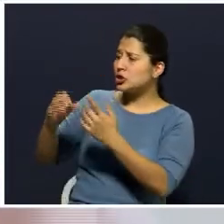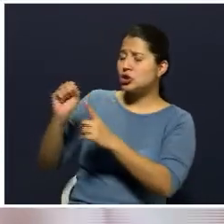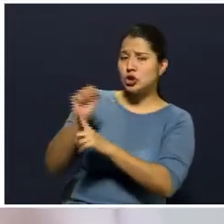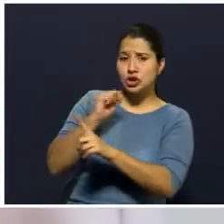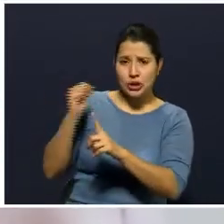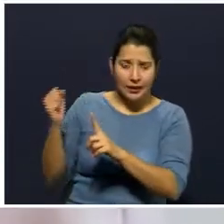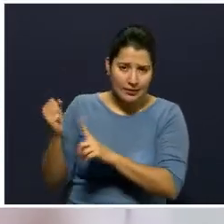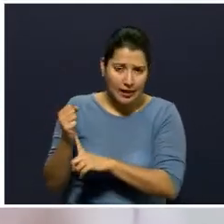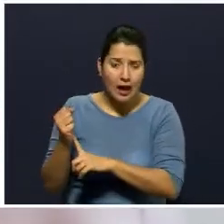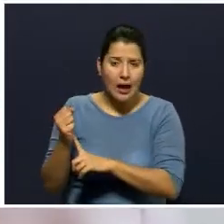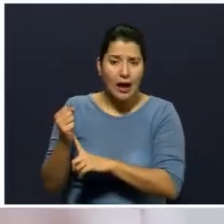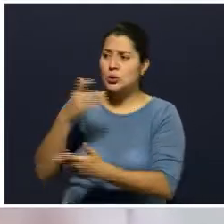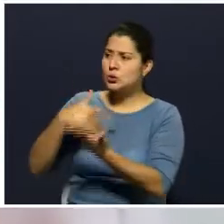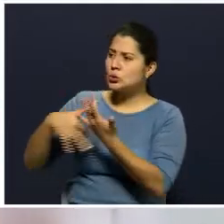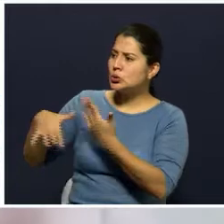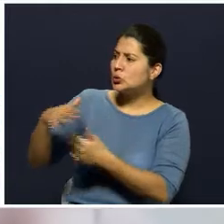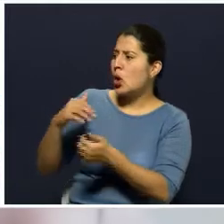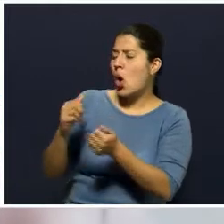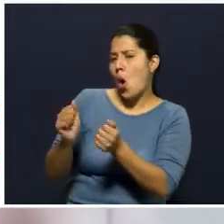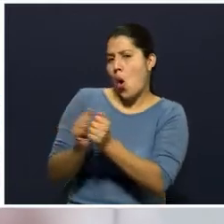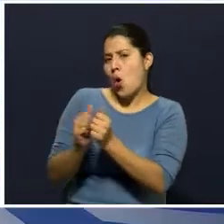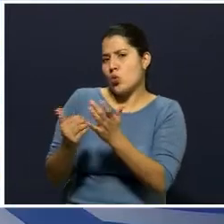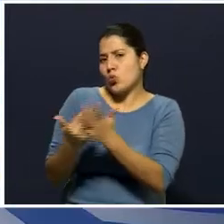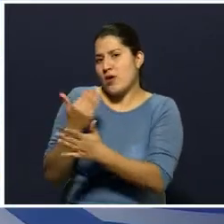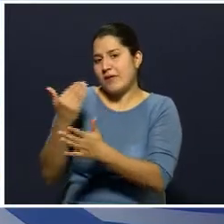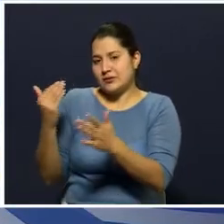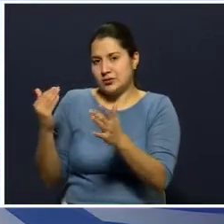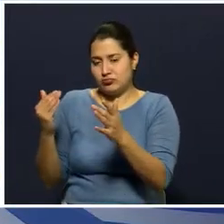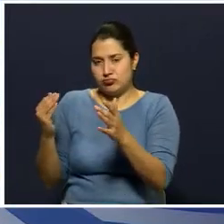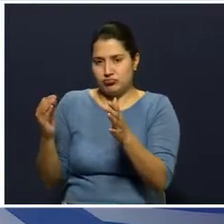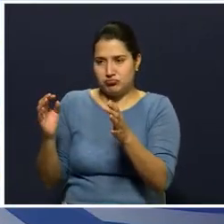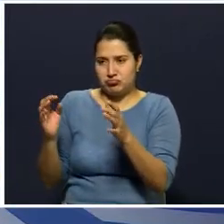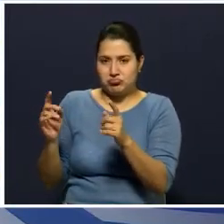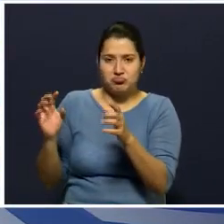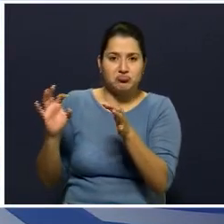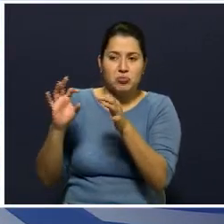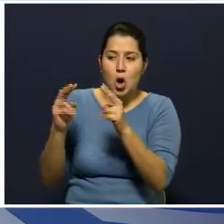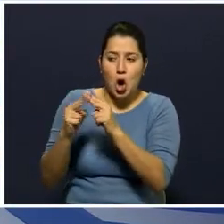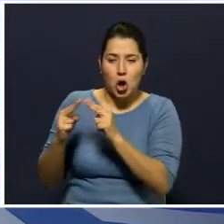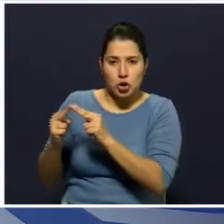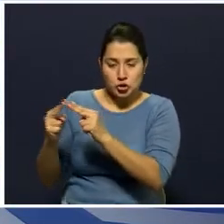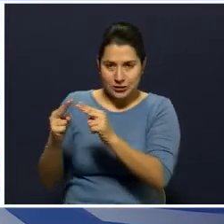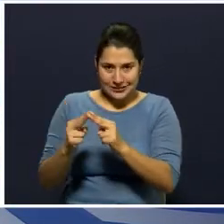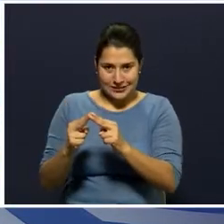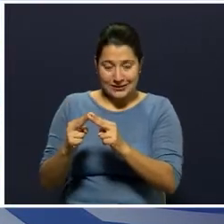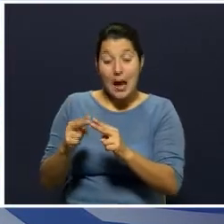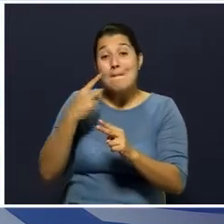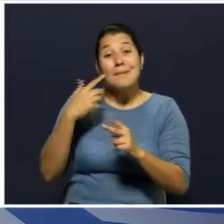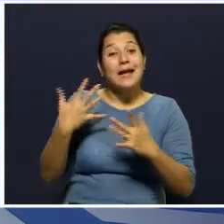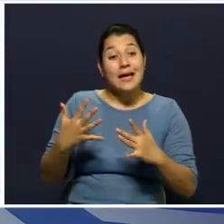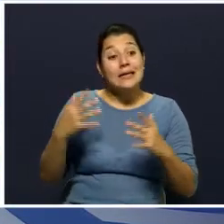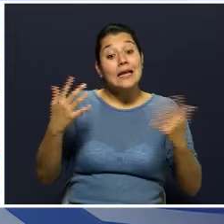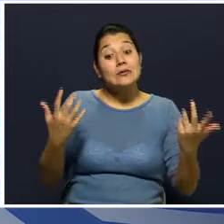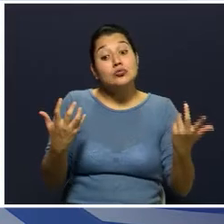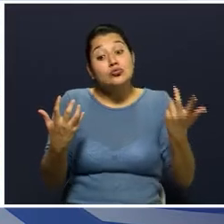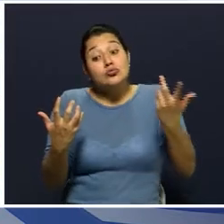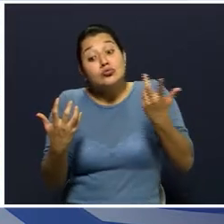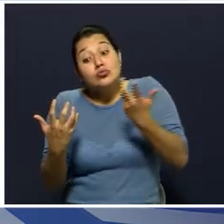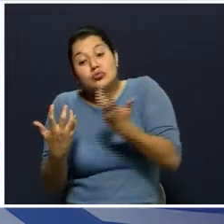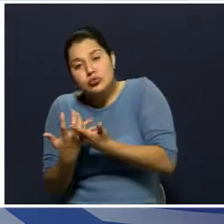que conoce o con las los nuevos vínculos que desarrolla, porque la idea es que se vaya habituando a esa vida que va a encontrar